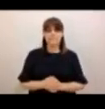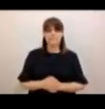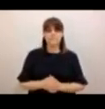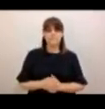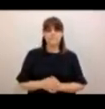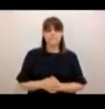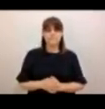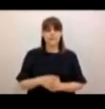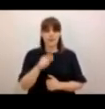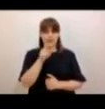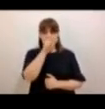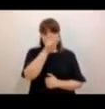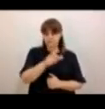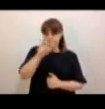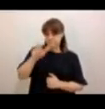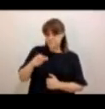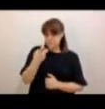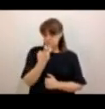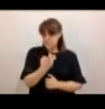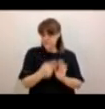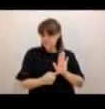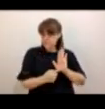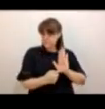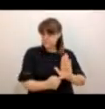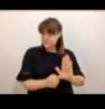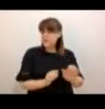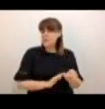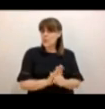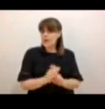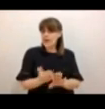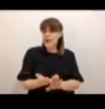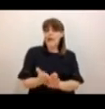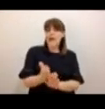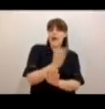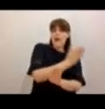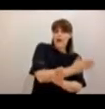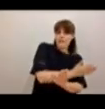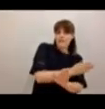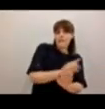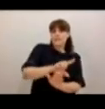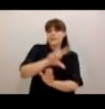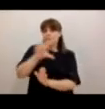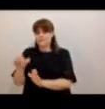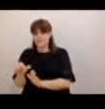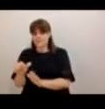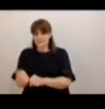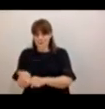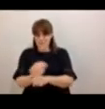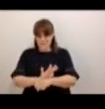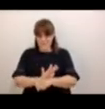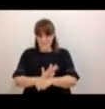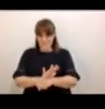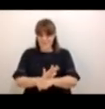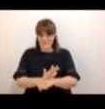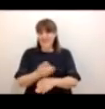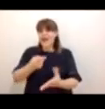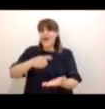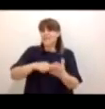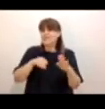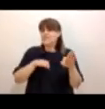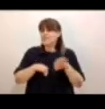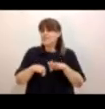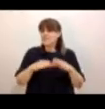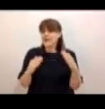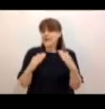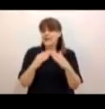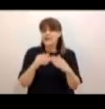esta es una gráfica que demuestra el antes y el durante del confinamiento en el trabajo doméstico como pueden ver en las